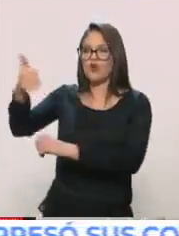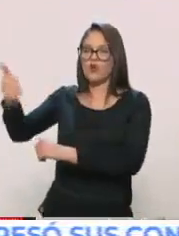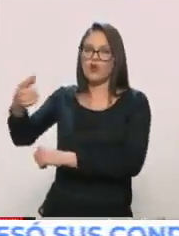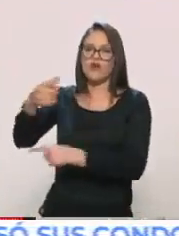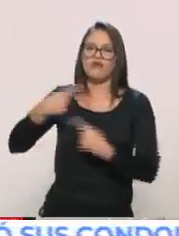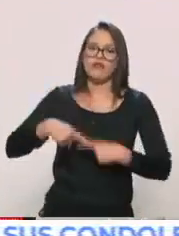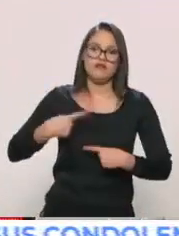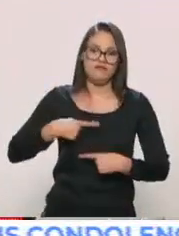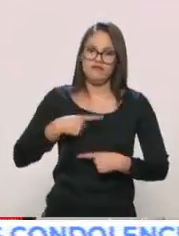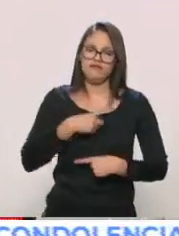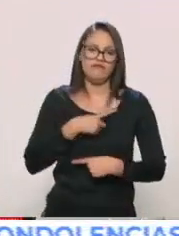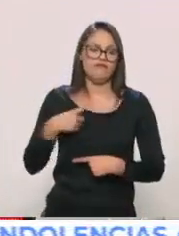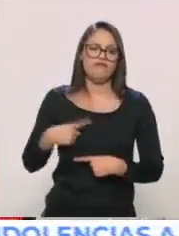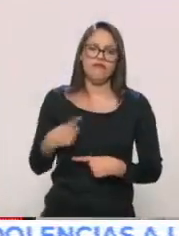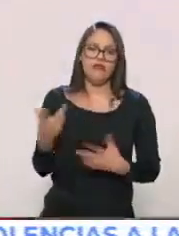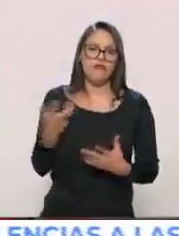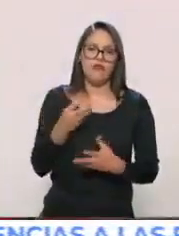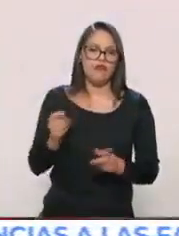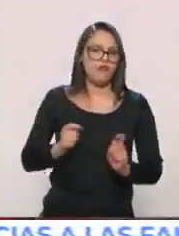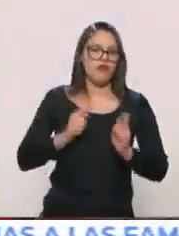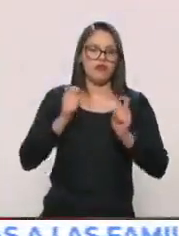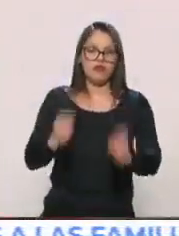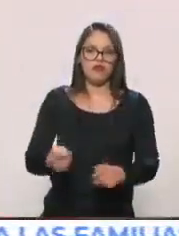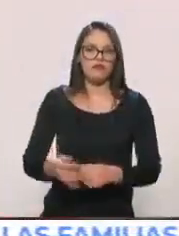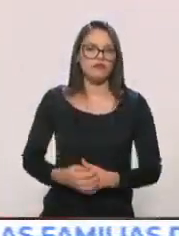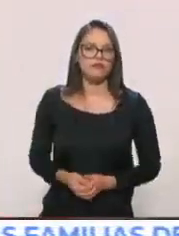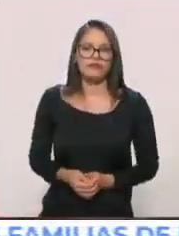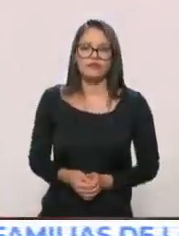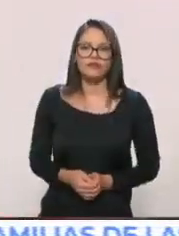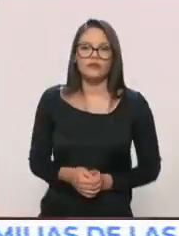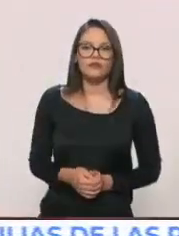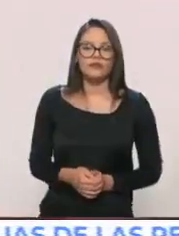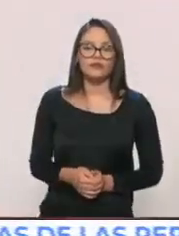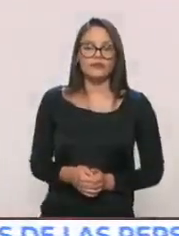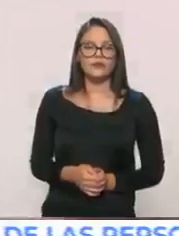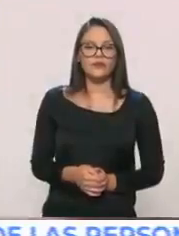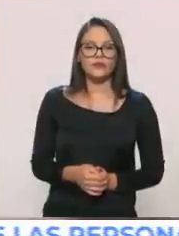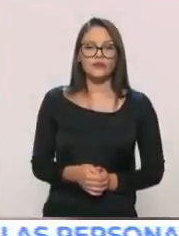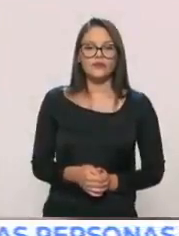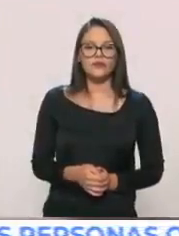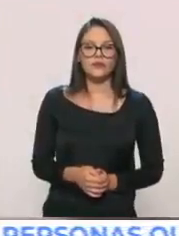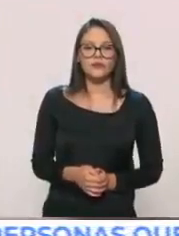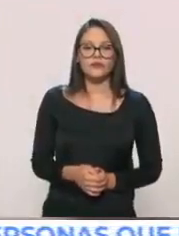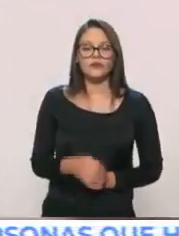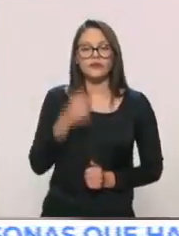fases de la contratación. Iraíz Morquecho, 21 Noticias.